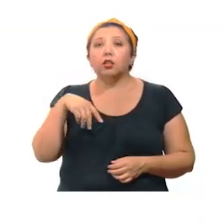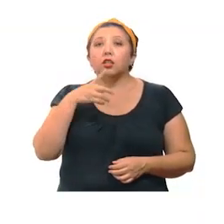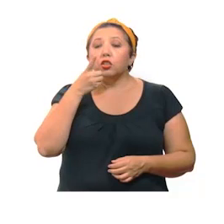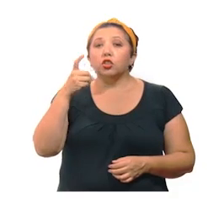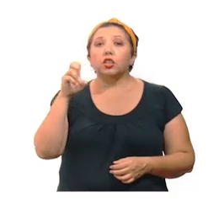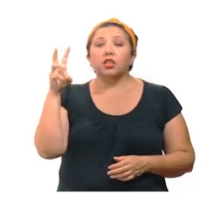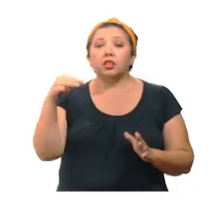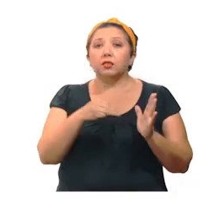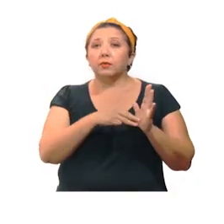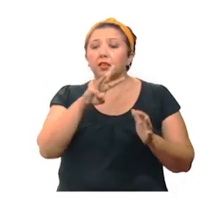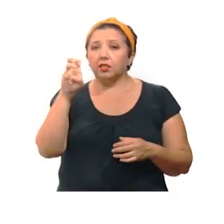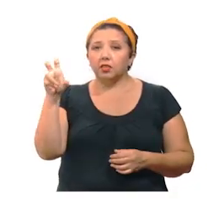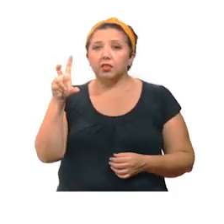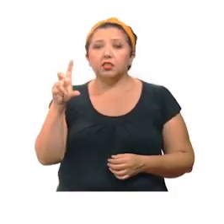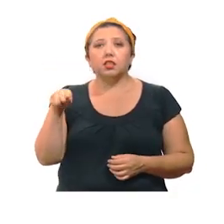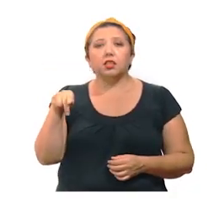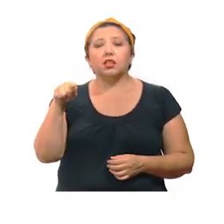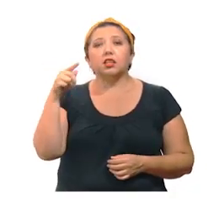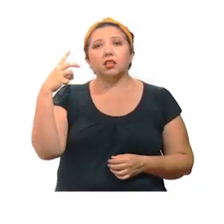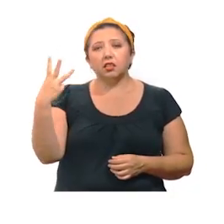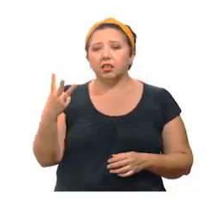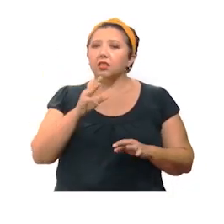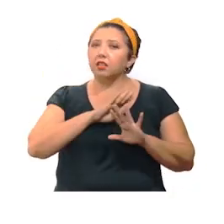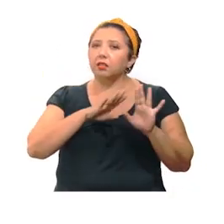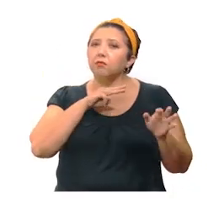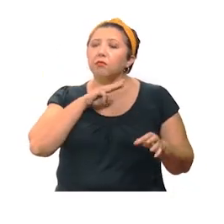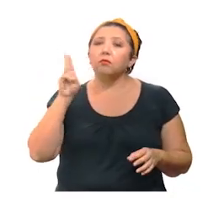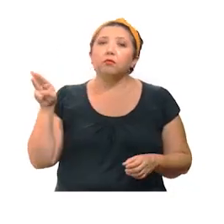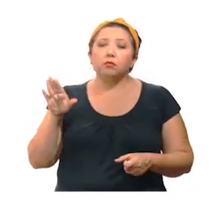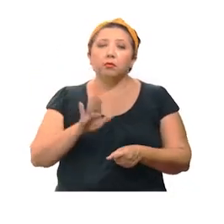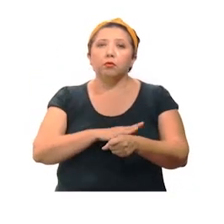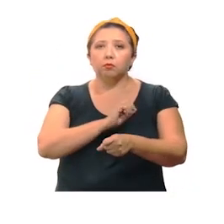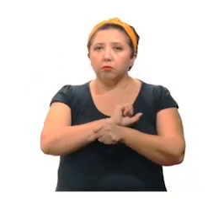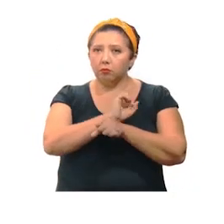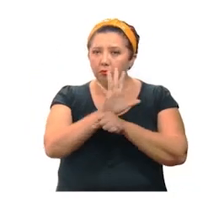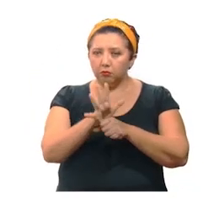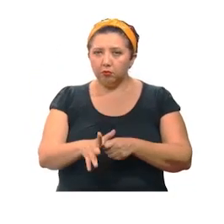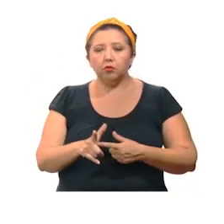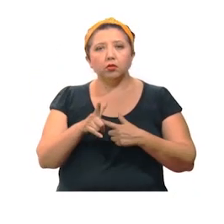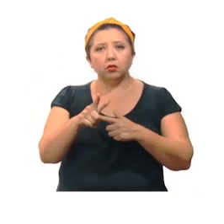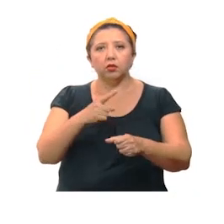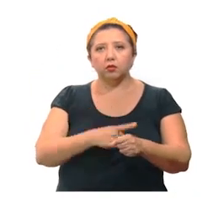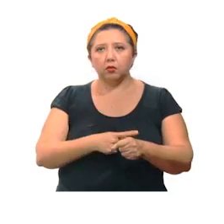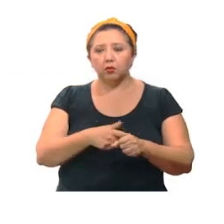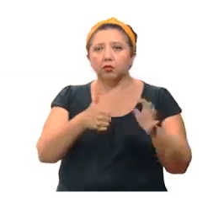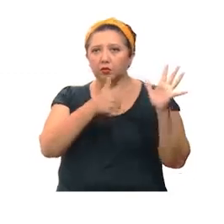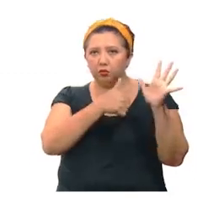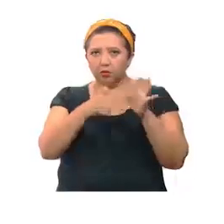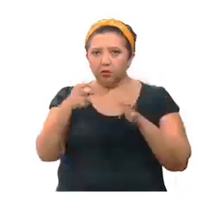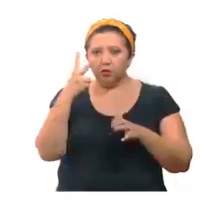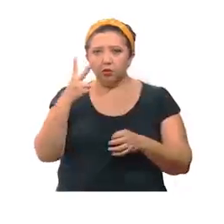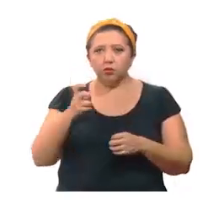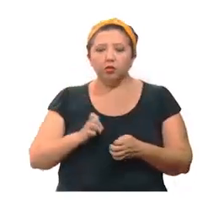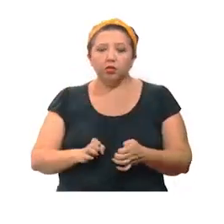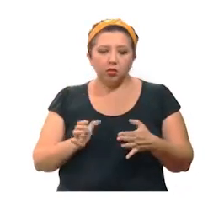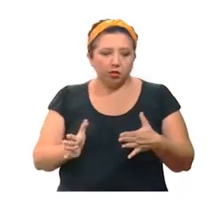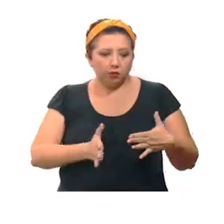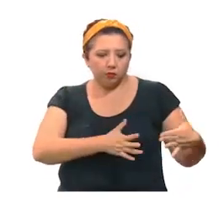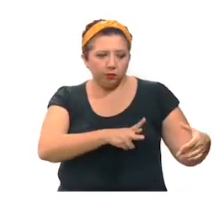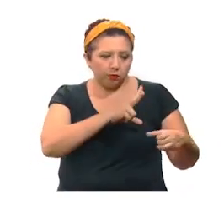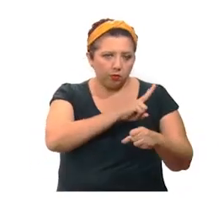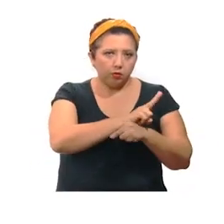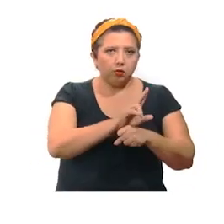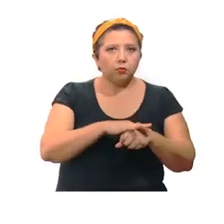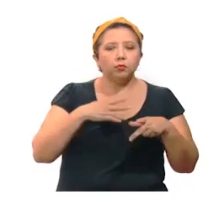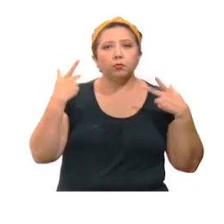son 3.373 las personas fallecidas a causa del coronavirus. De los casos activos, 602 están estables,